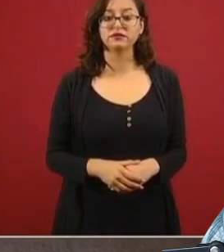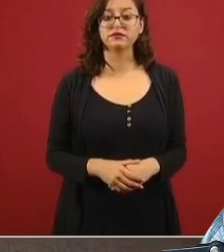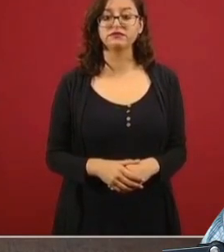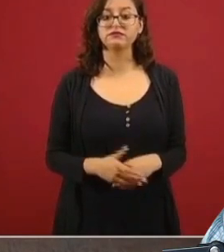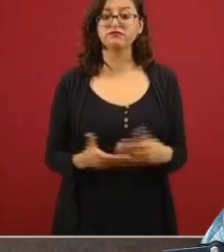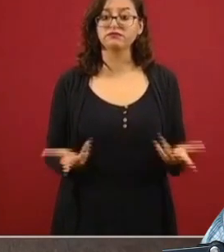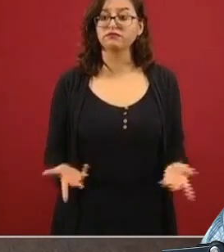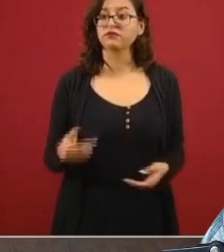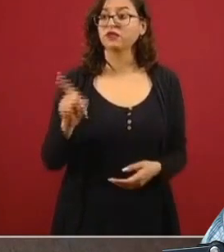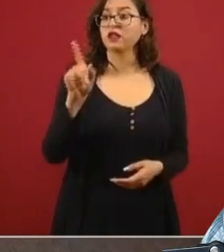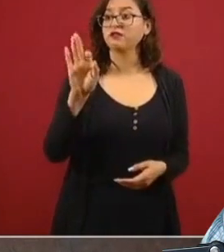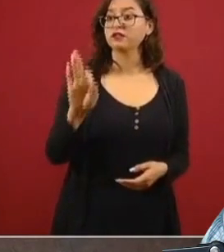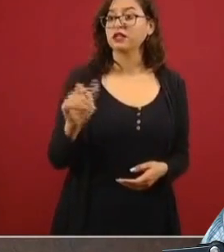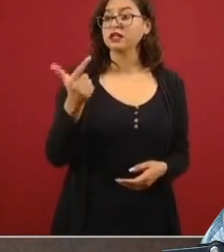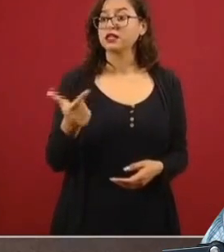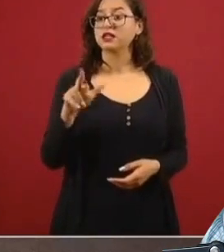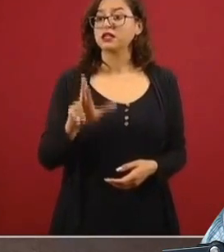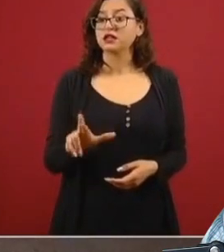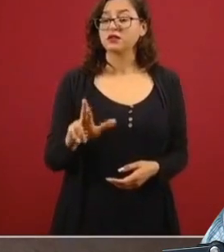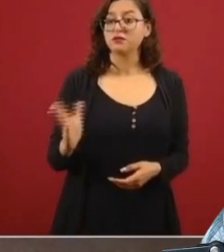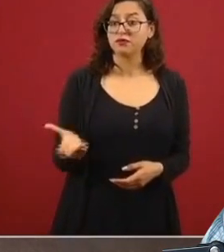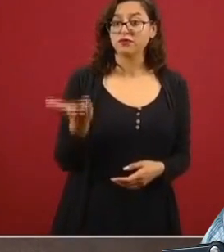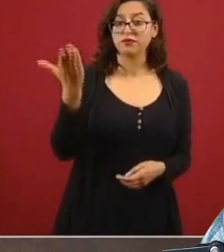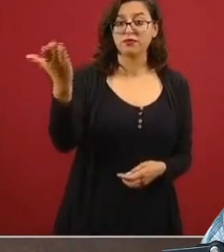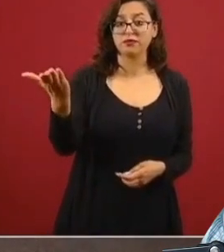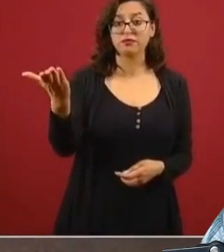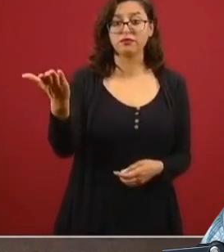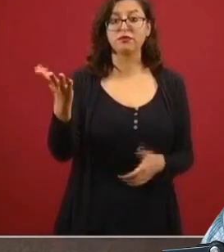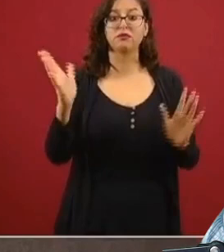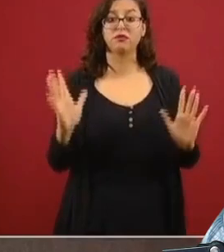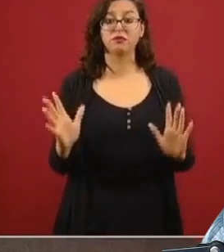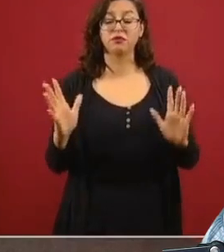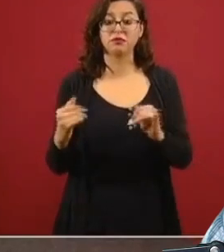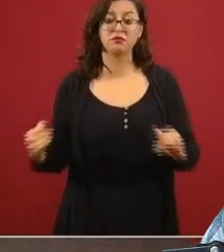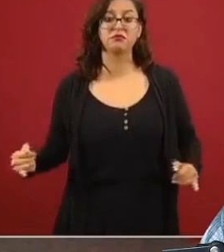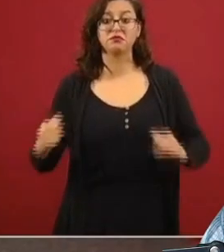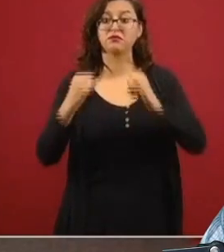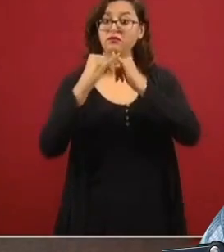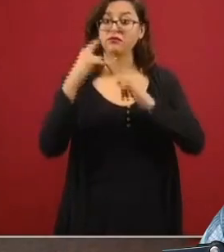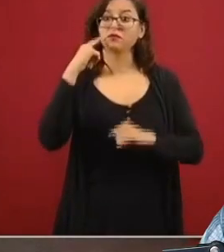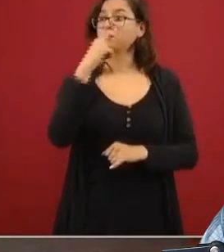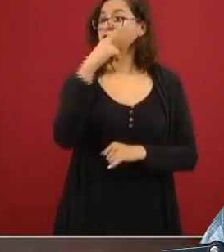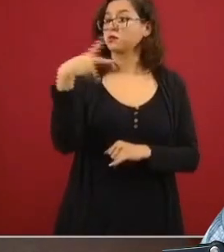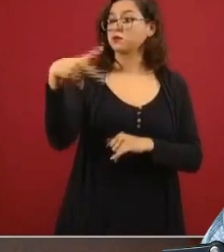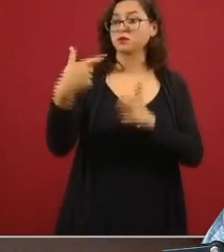General de la República que es un organismo autónomo